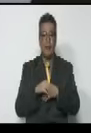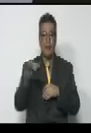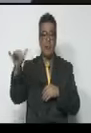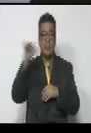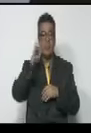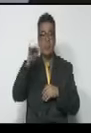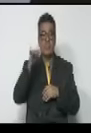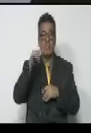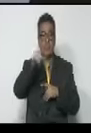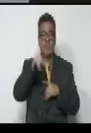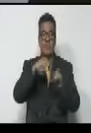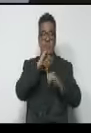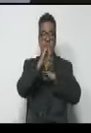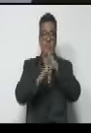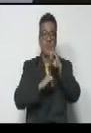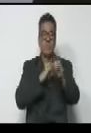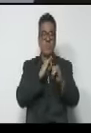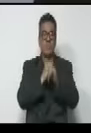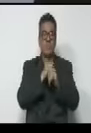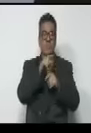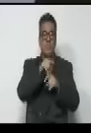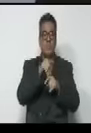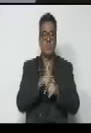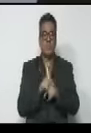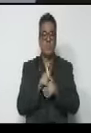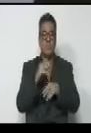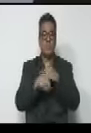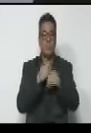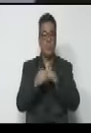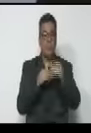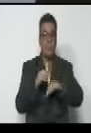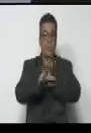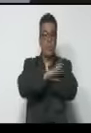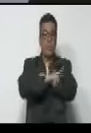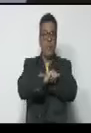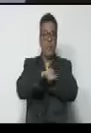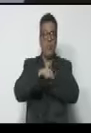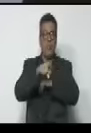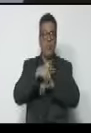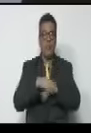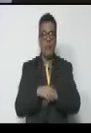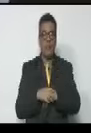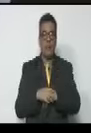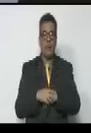Denunciar ante las instancias internacionales pertinentes la operación